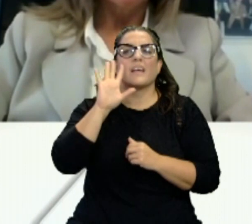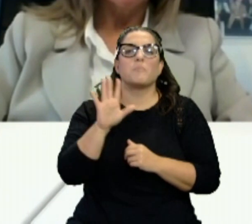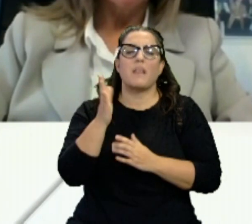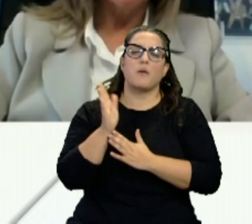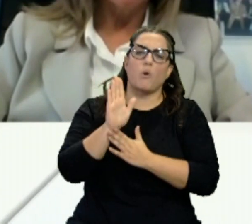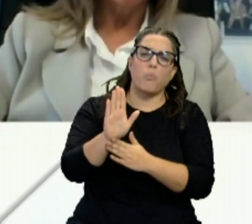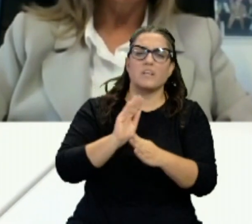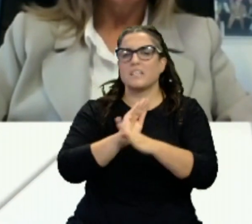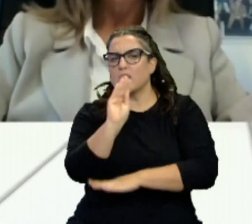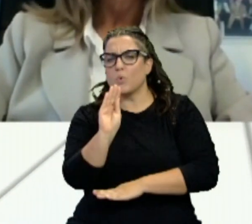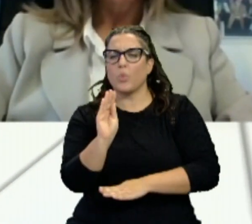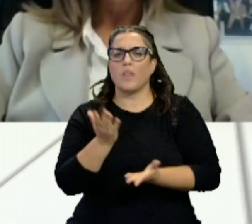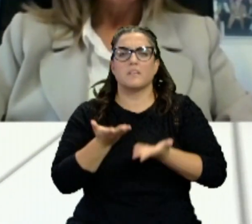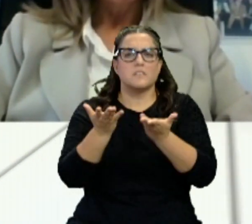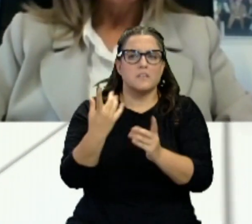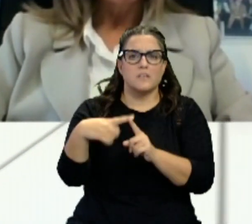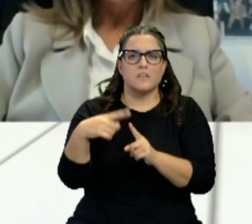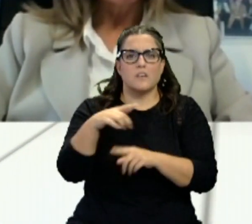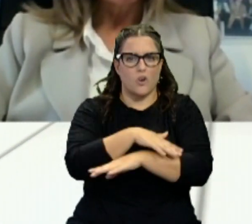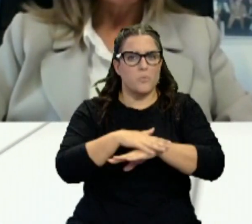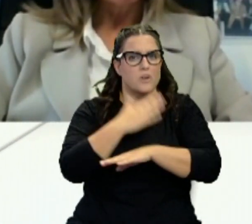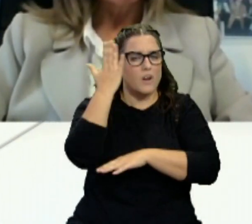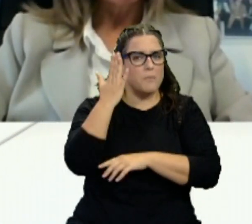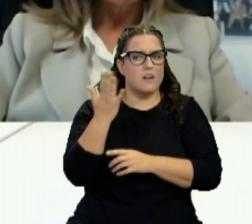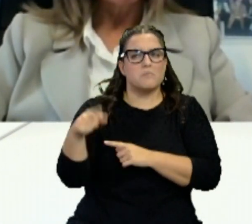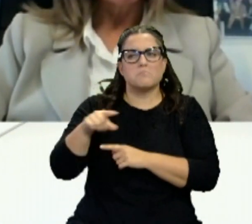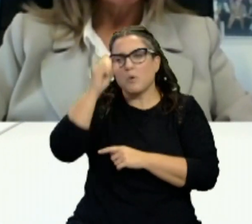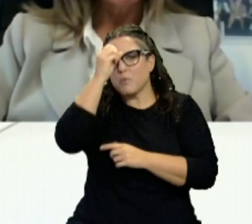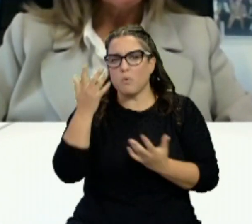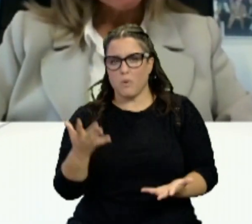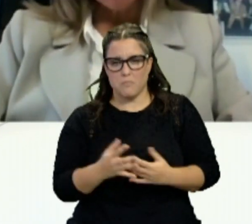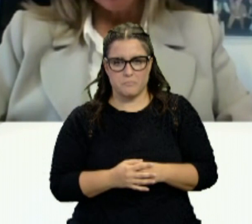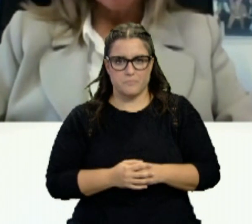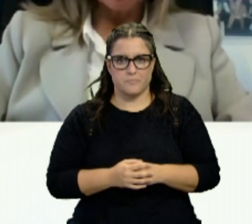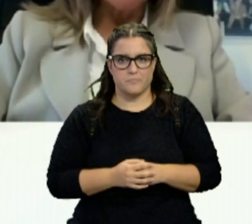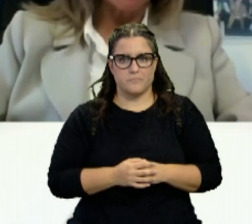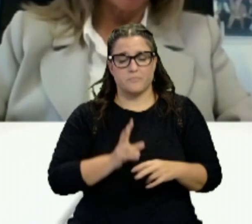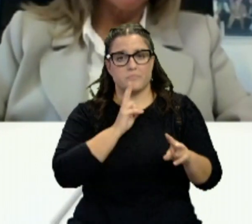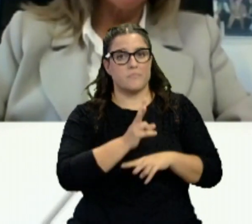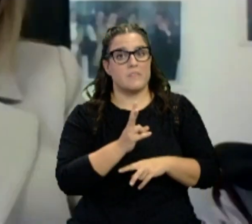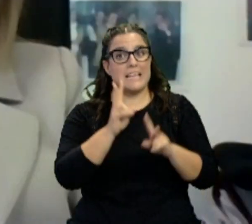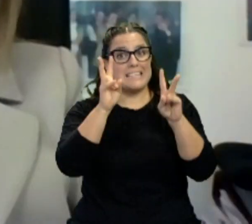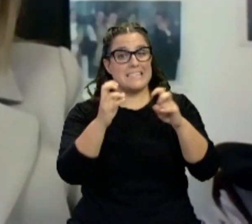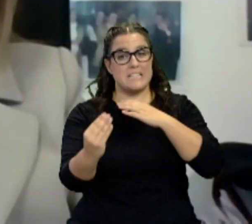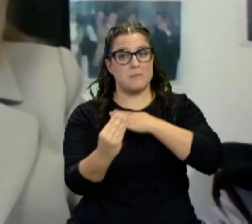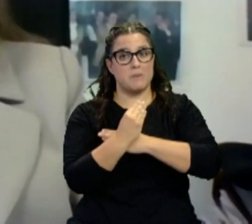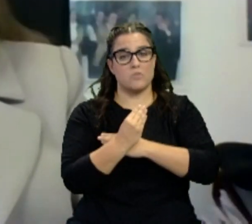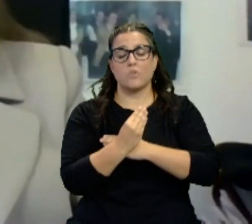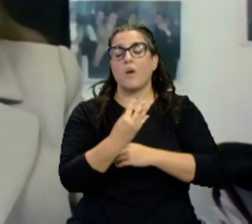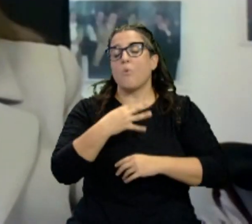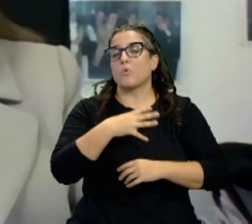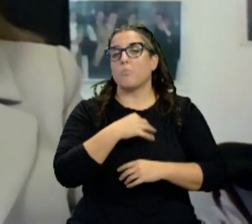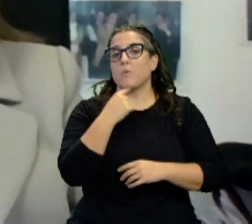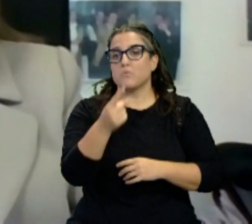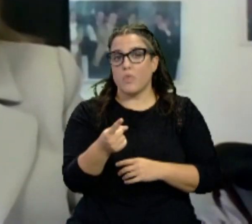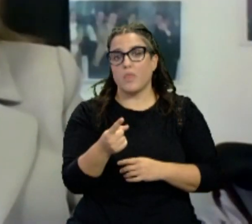esas ayudas y esos planteamientos que se hacen desde el Gobierno para la hostelería? Bueno, en cuanto a las ayudas, solo podemos decir que han sido